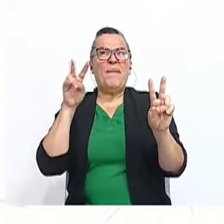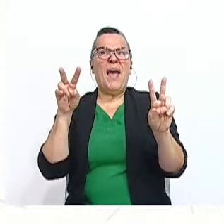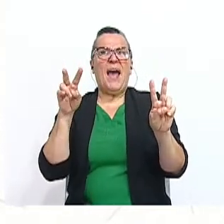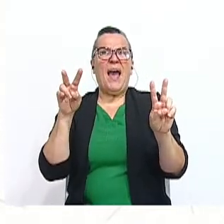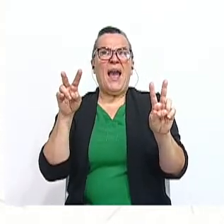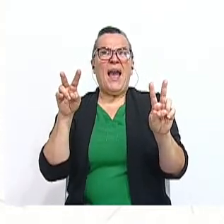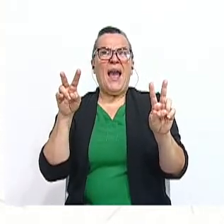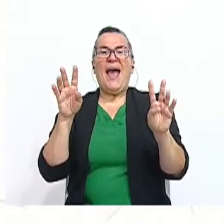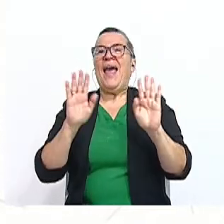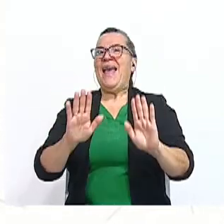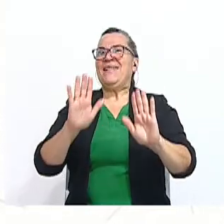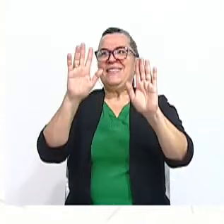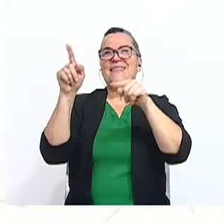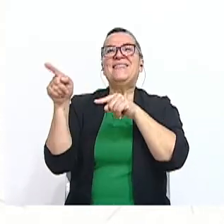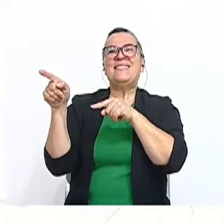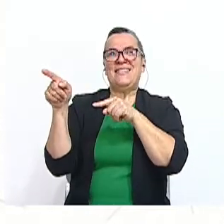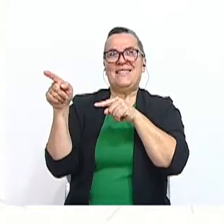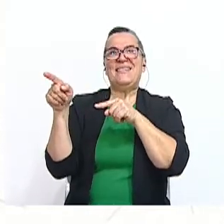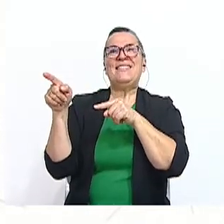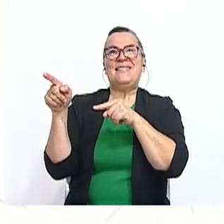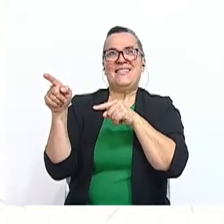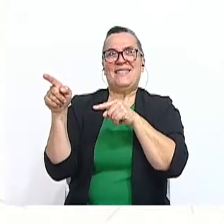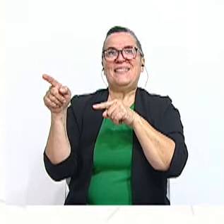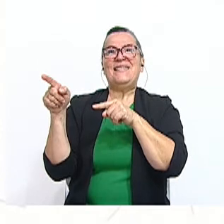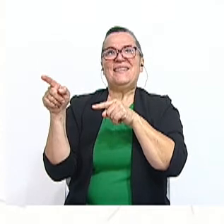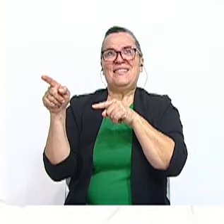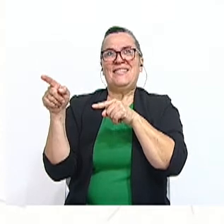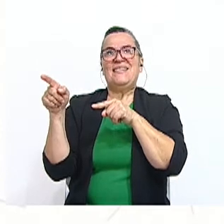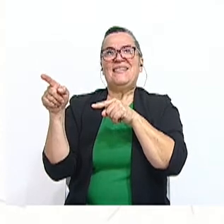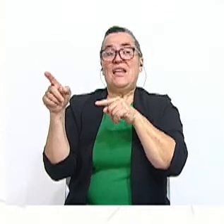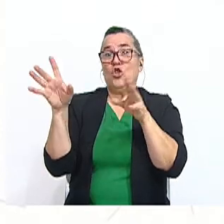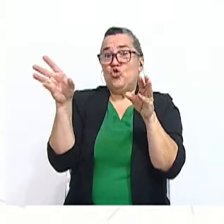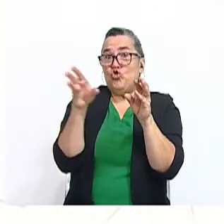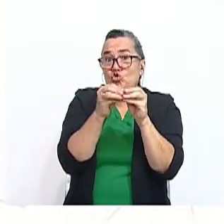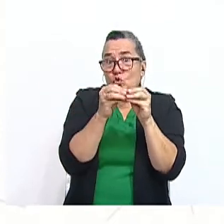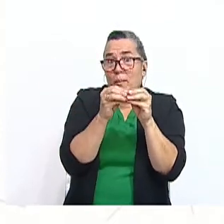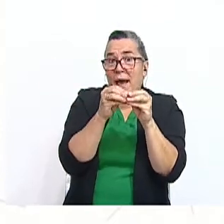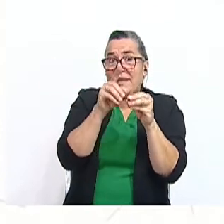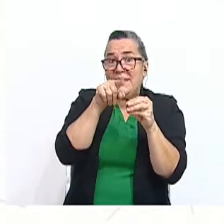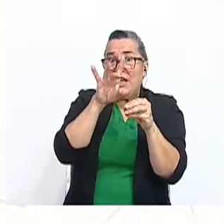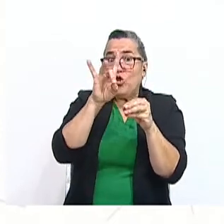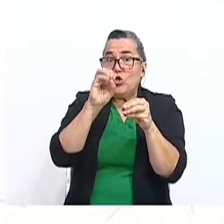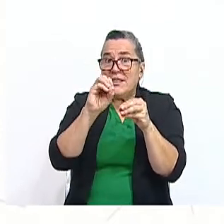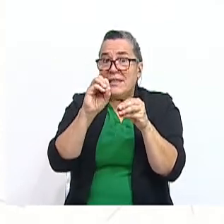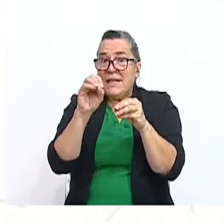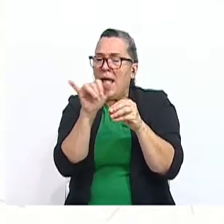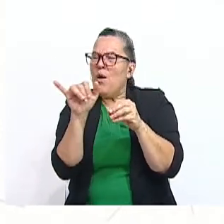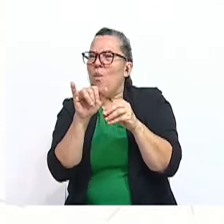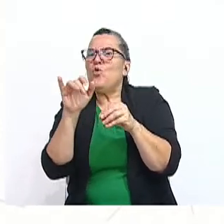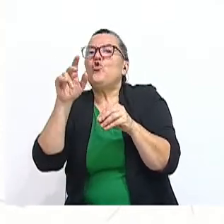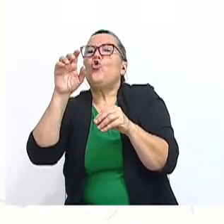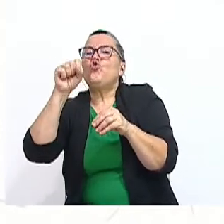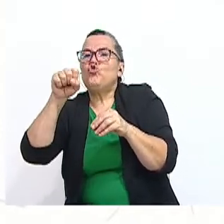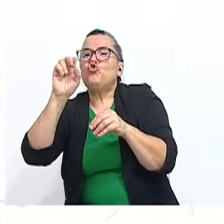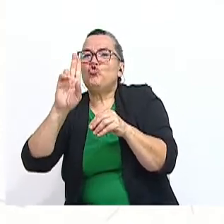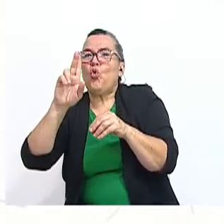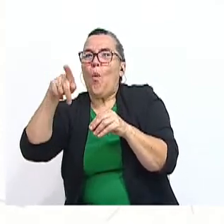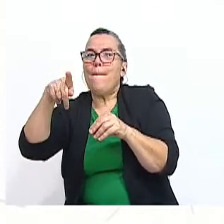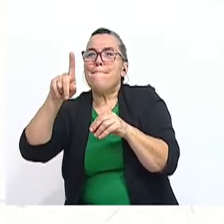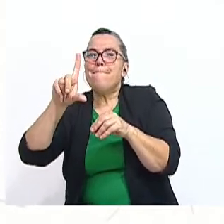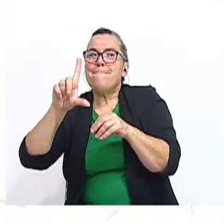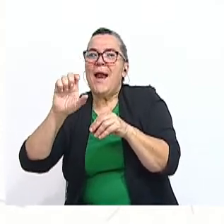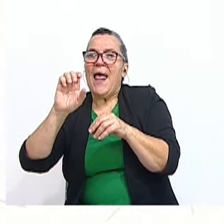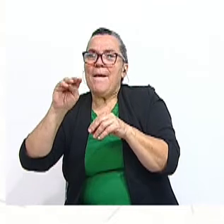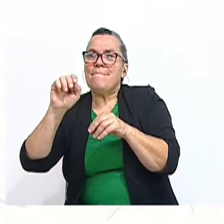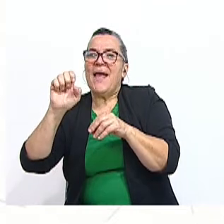ahí? Excelente. Entonces, como sus medidas suman 180, podemos asegurar que son suplementarios. ¿Lo